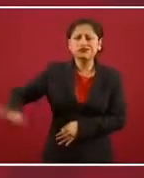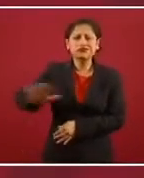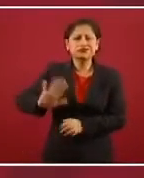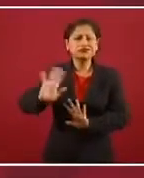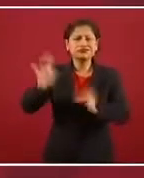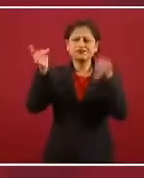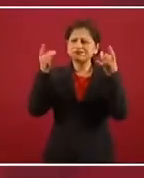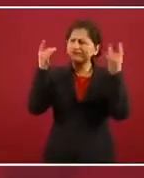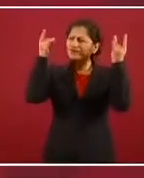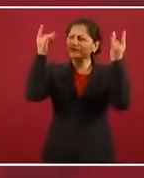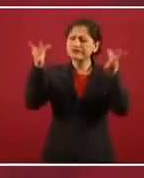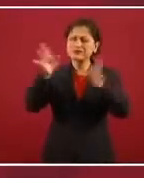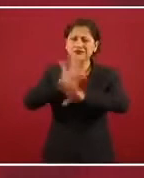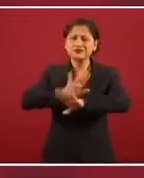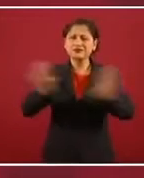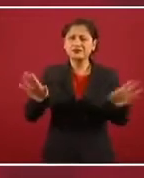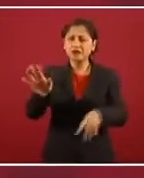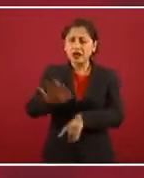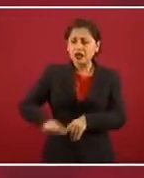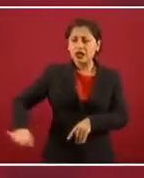El pueblo quiere ser actor